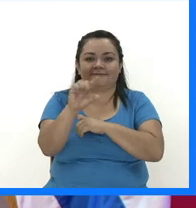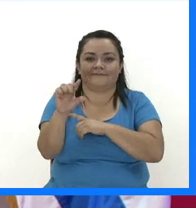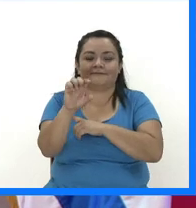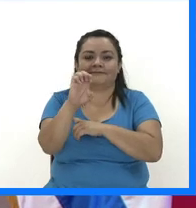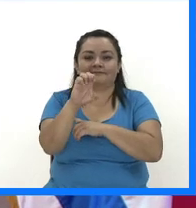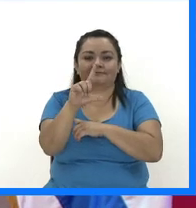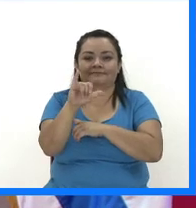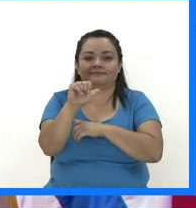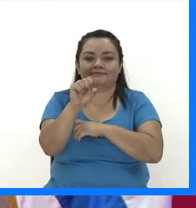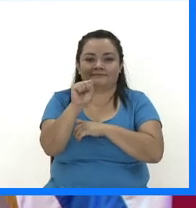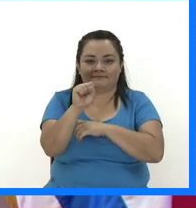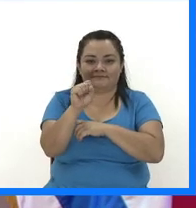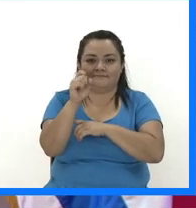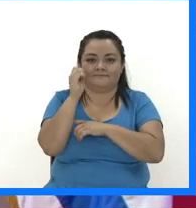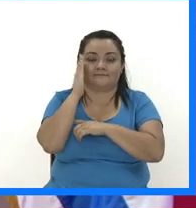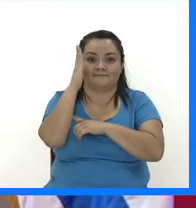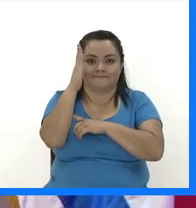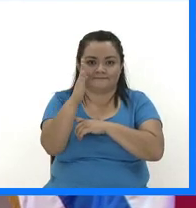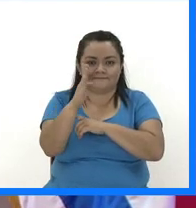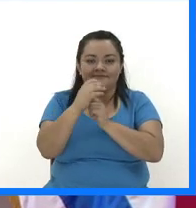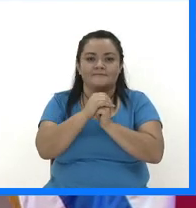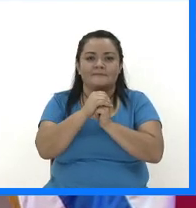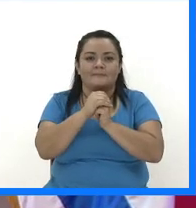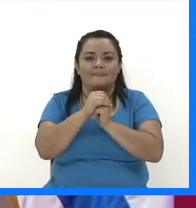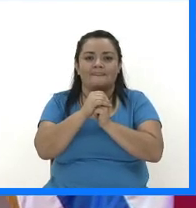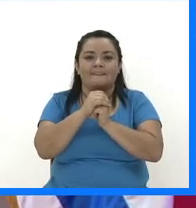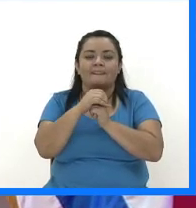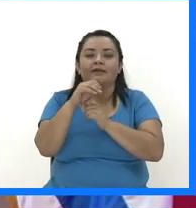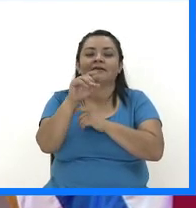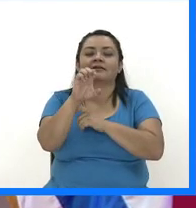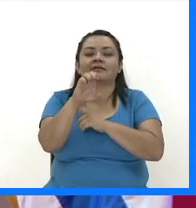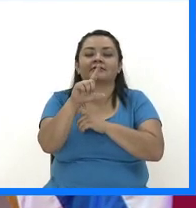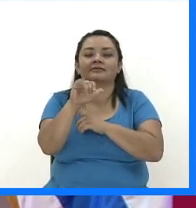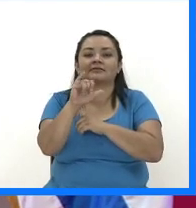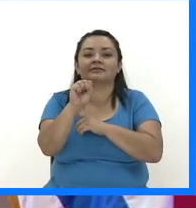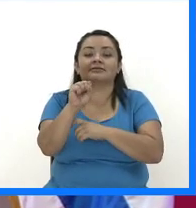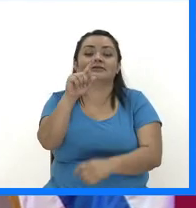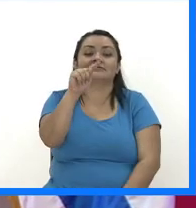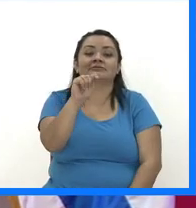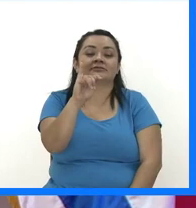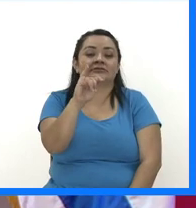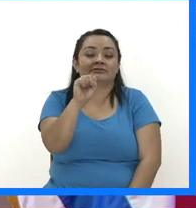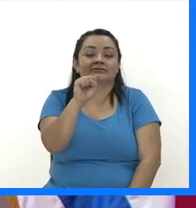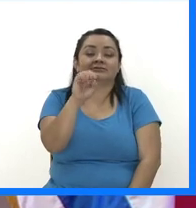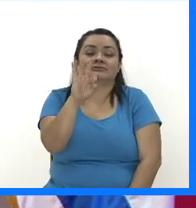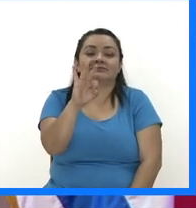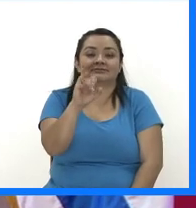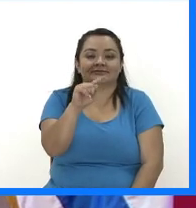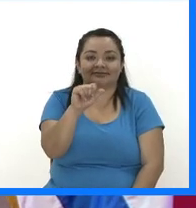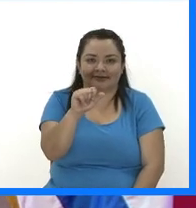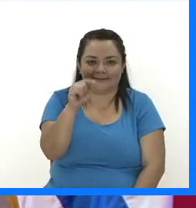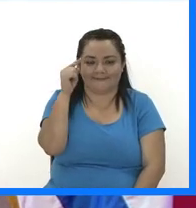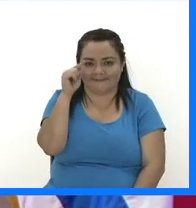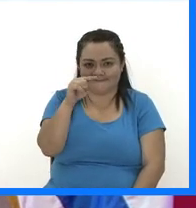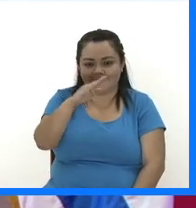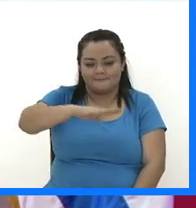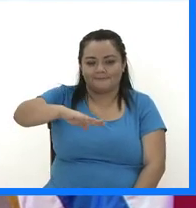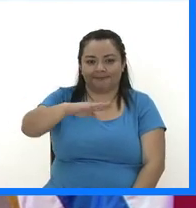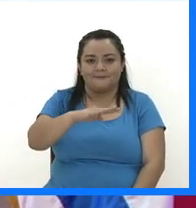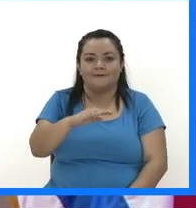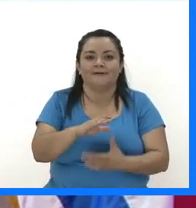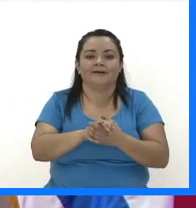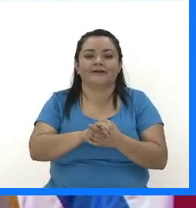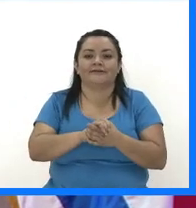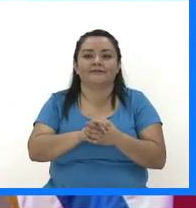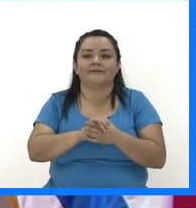this vita porque se llamaba justice vita porque viví en ese lugar en este